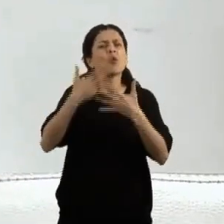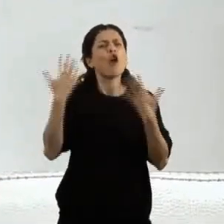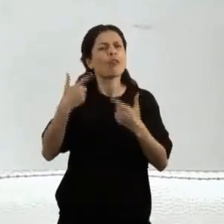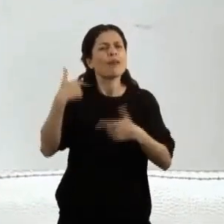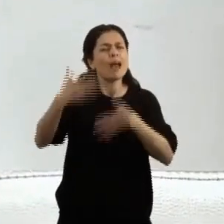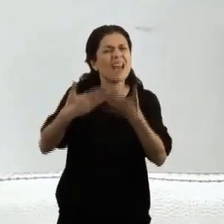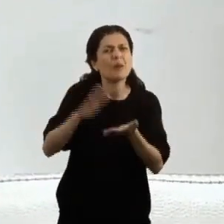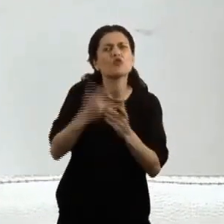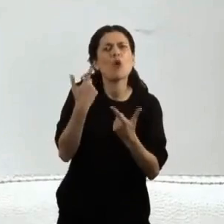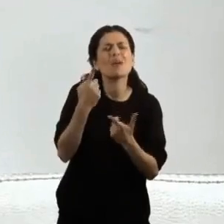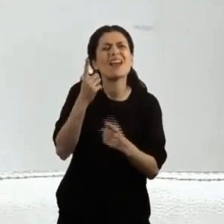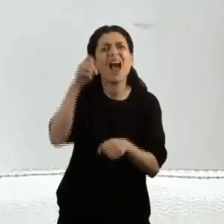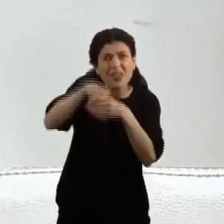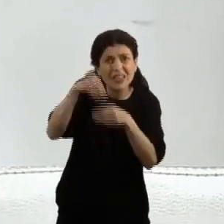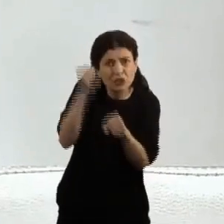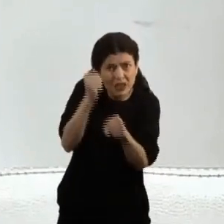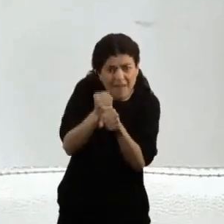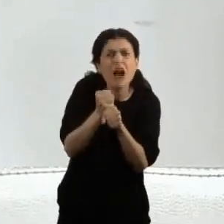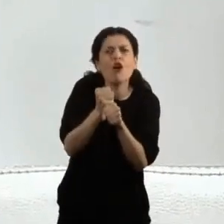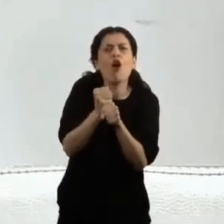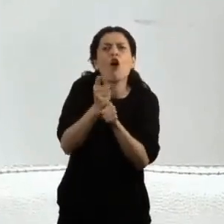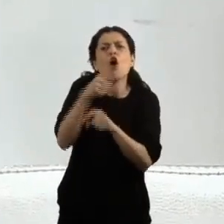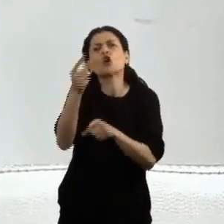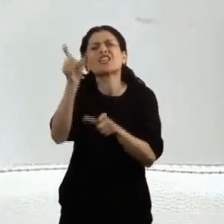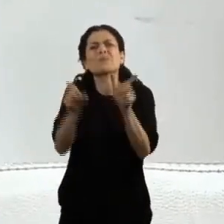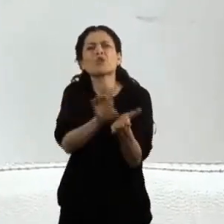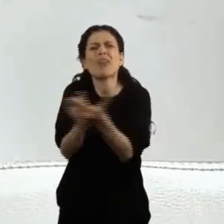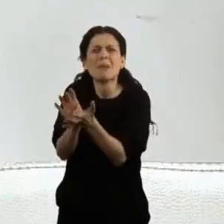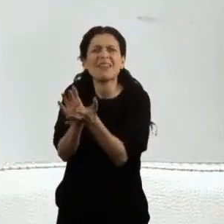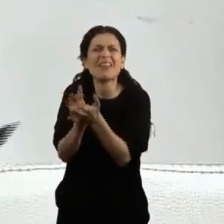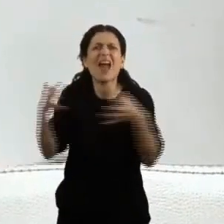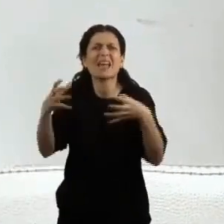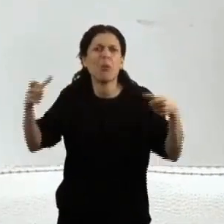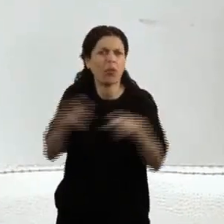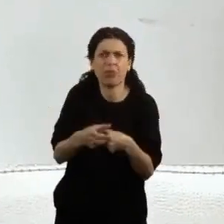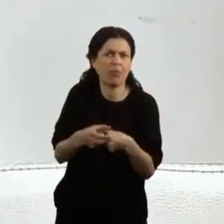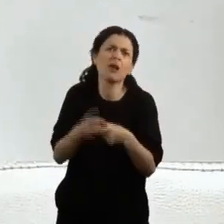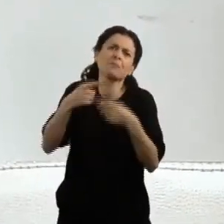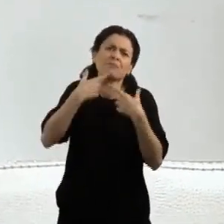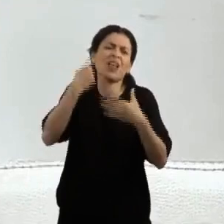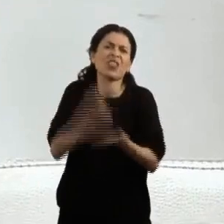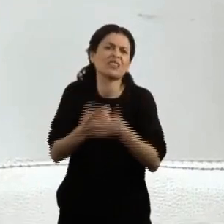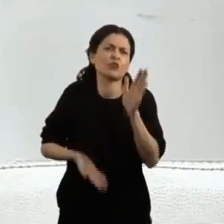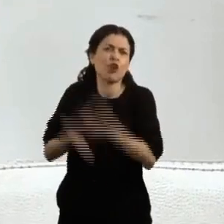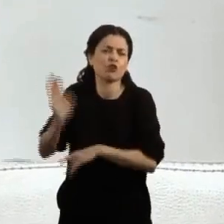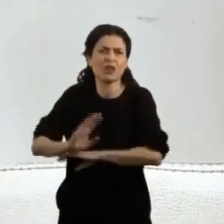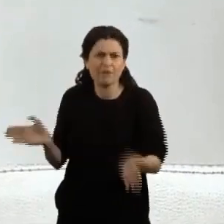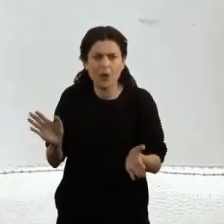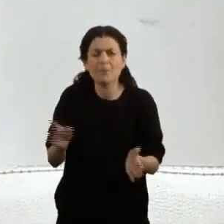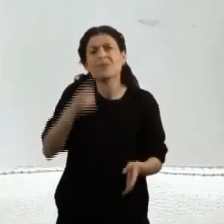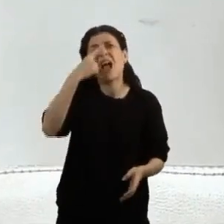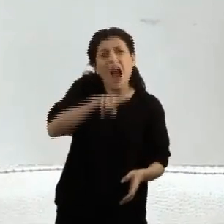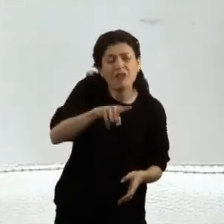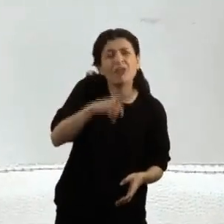la Secretaría. Quería saber si esto es así, si hay otros motivos y si puede confirmar la presencia de Milei en